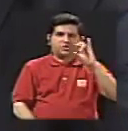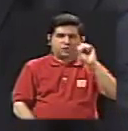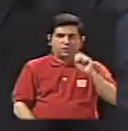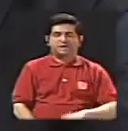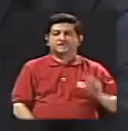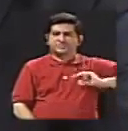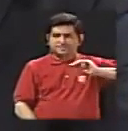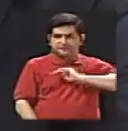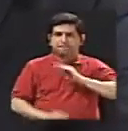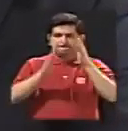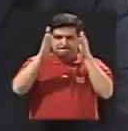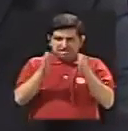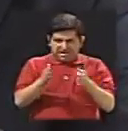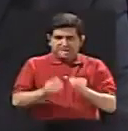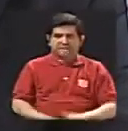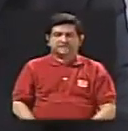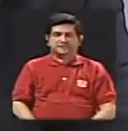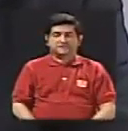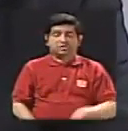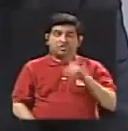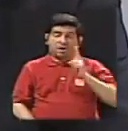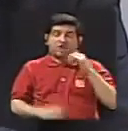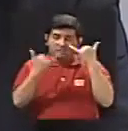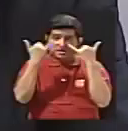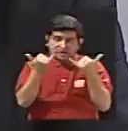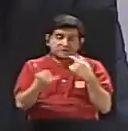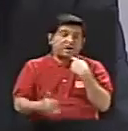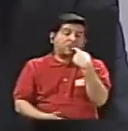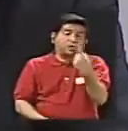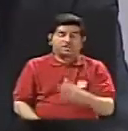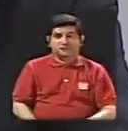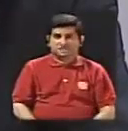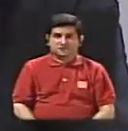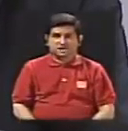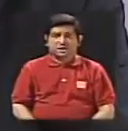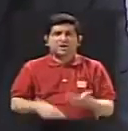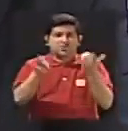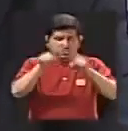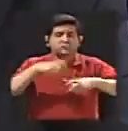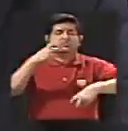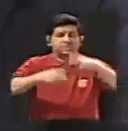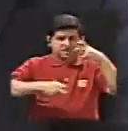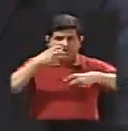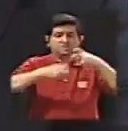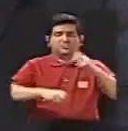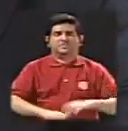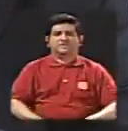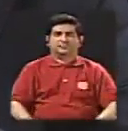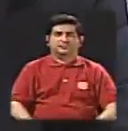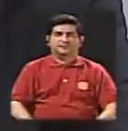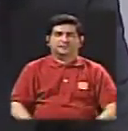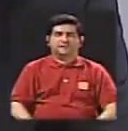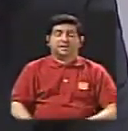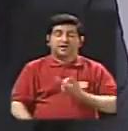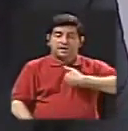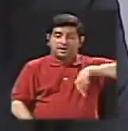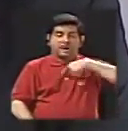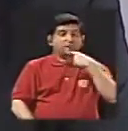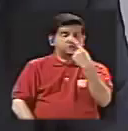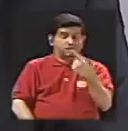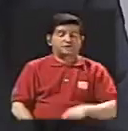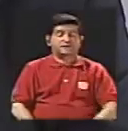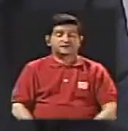ministro había advertido o había dicho que estaba ocurriendo este problema. Nos dijo a nosotros en el